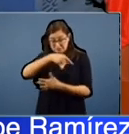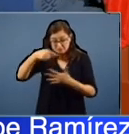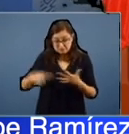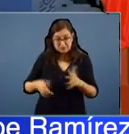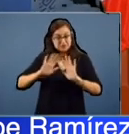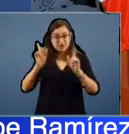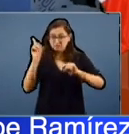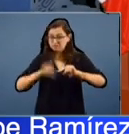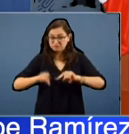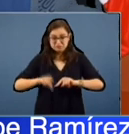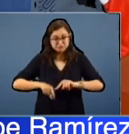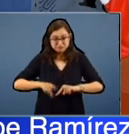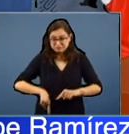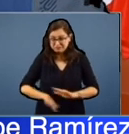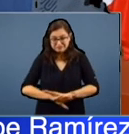legislaciones